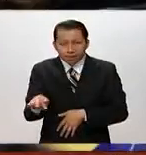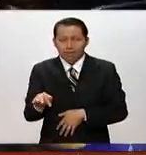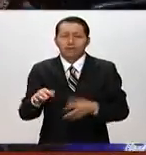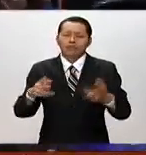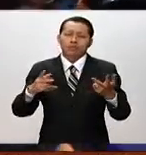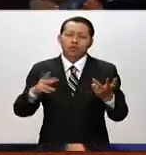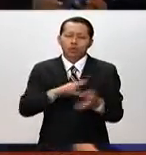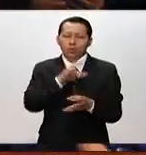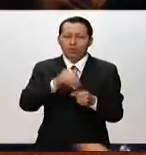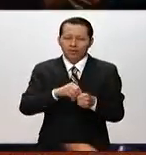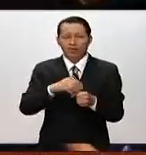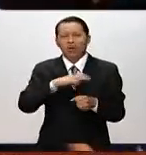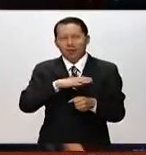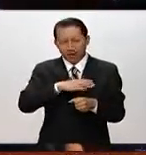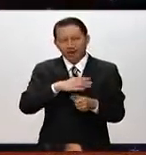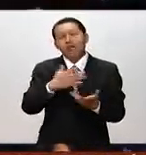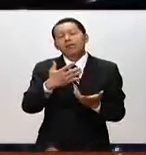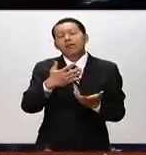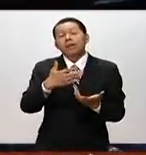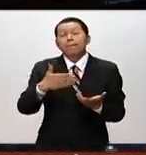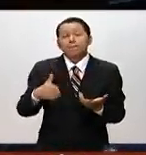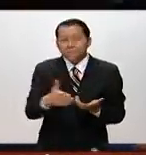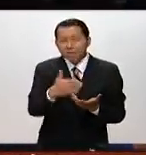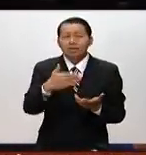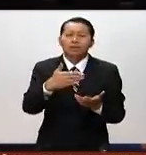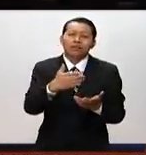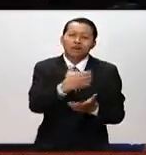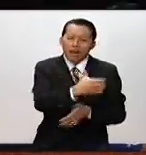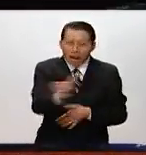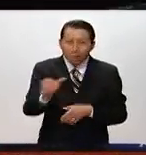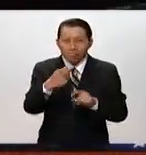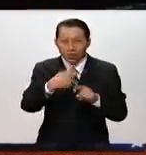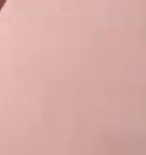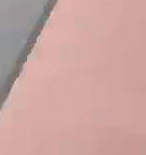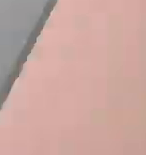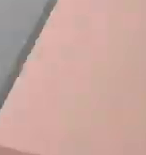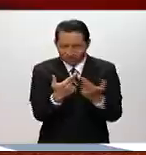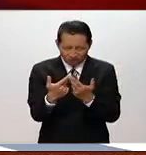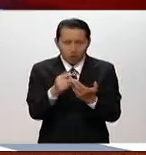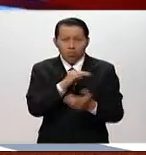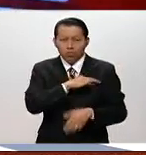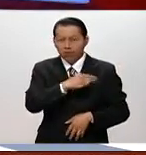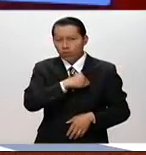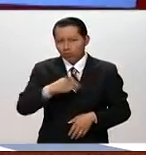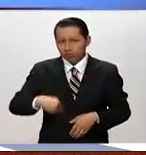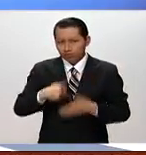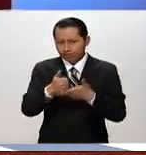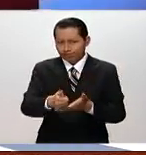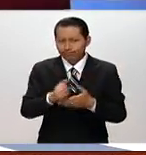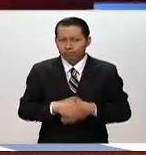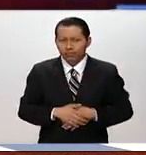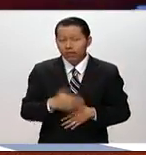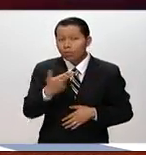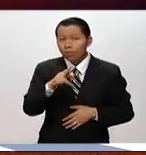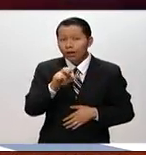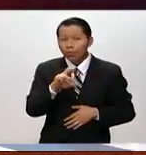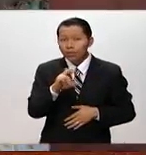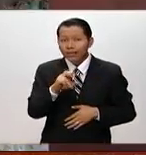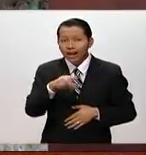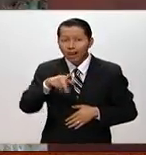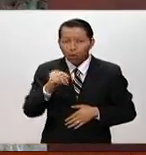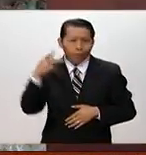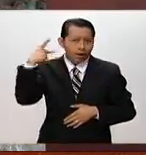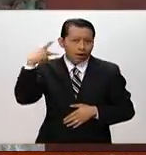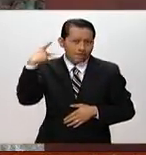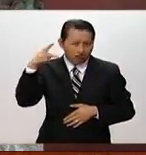sector agropecuario en los 29 municipios en donde vieron afectaciones. Justamente ahí en Huauchinango, Puebla, la Marina Armada